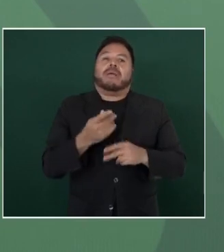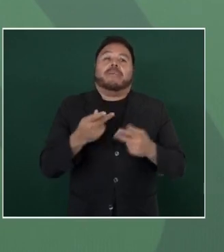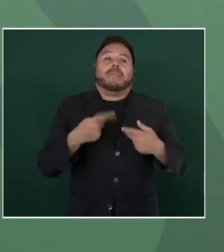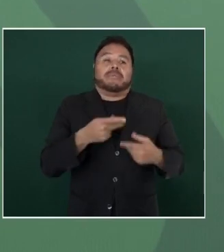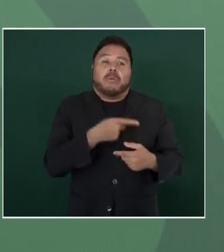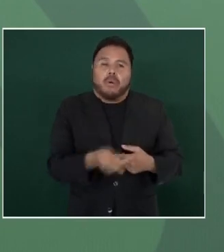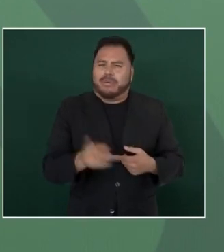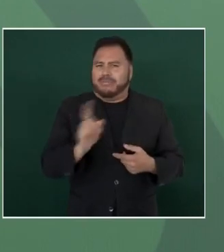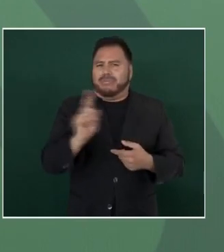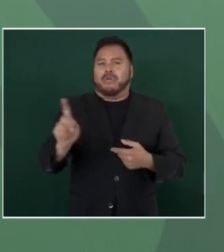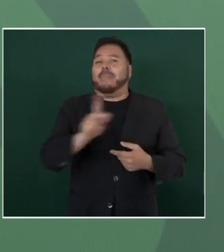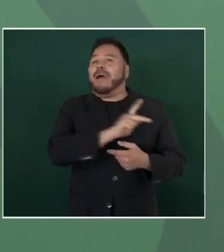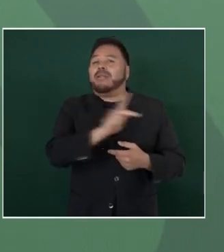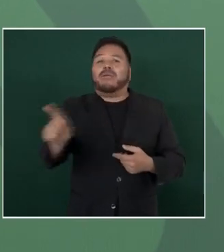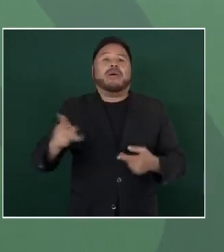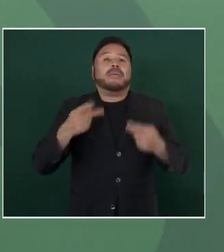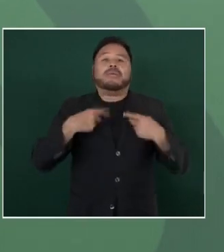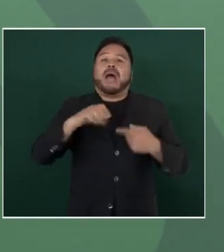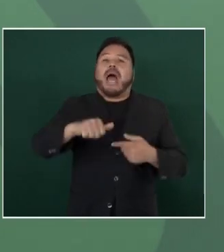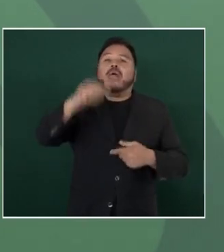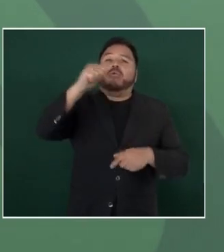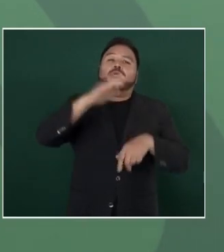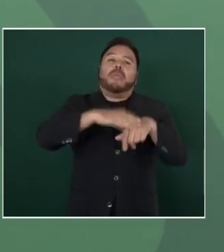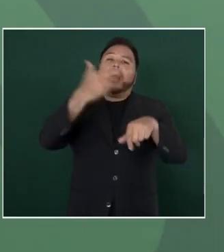adulto mayor porque ya